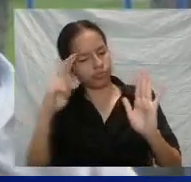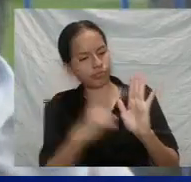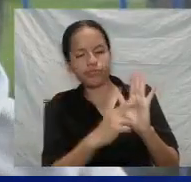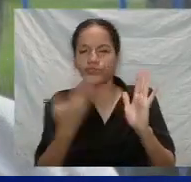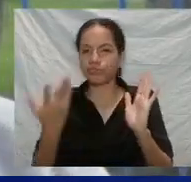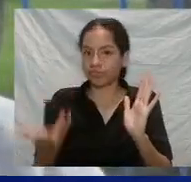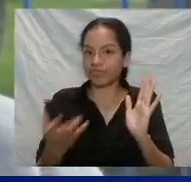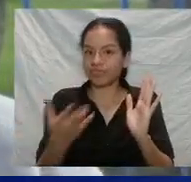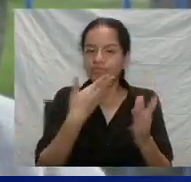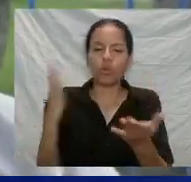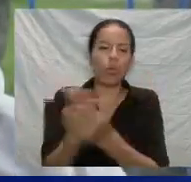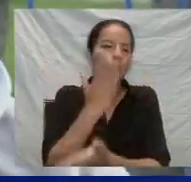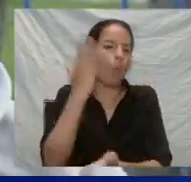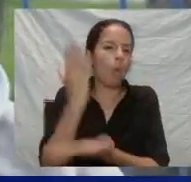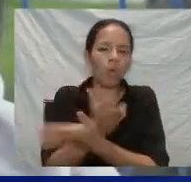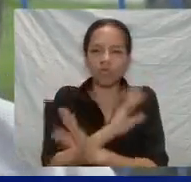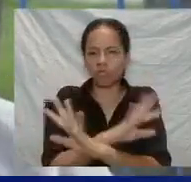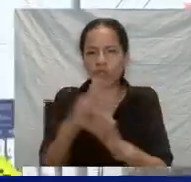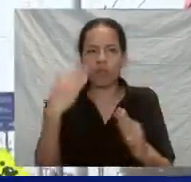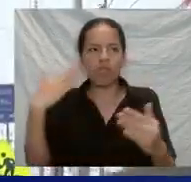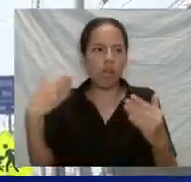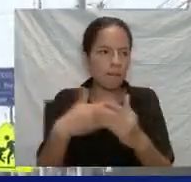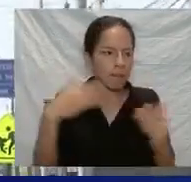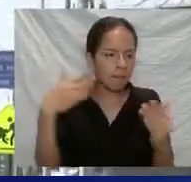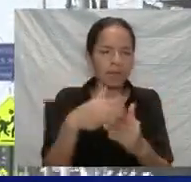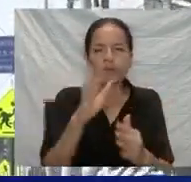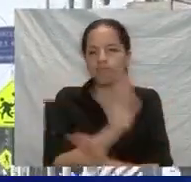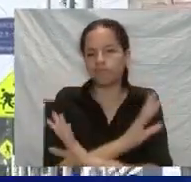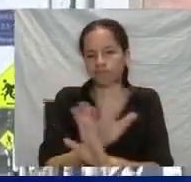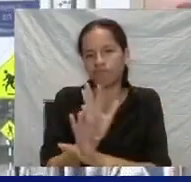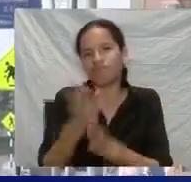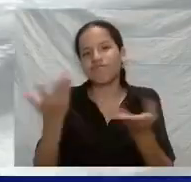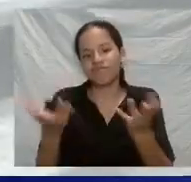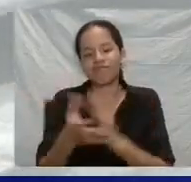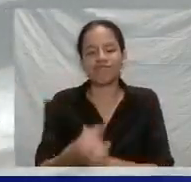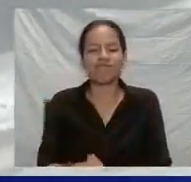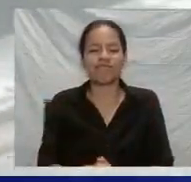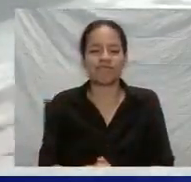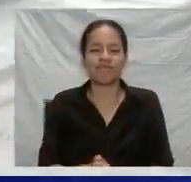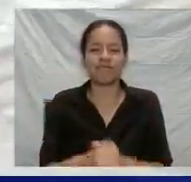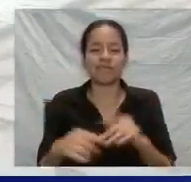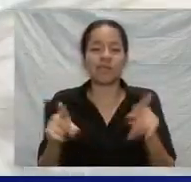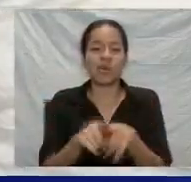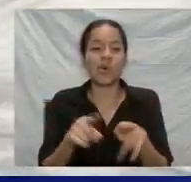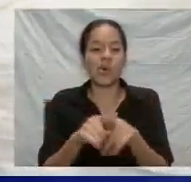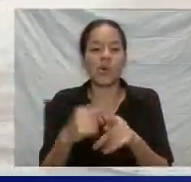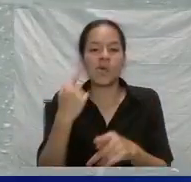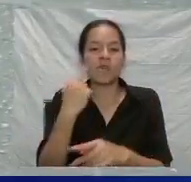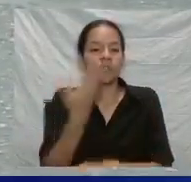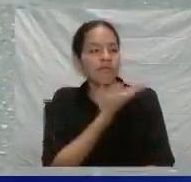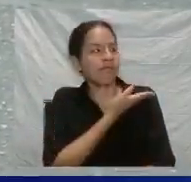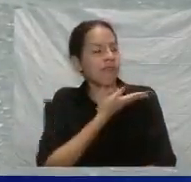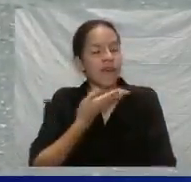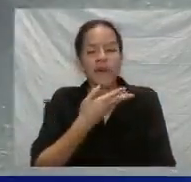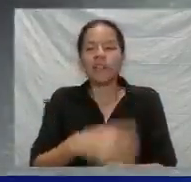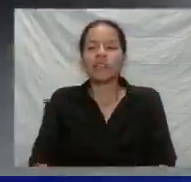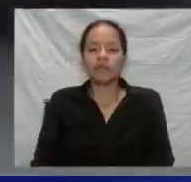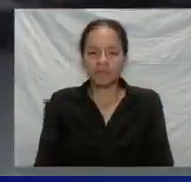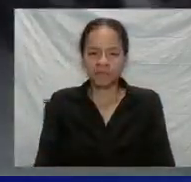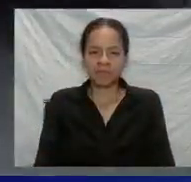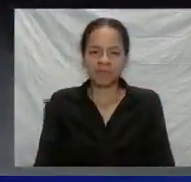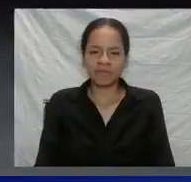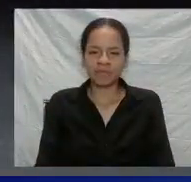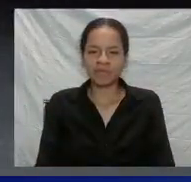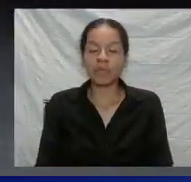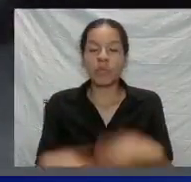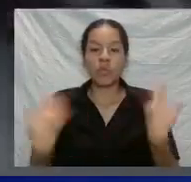muchas muchas accidentes mucho tráfico las labores concluyeron entre el pasaje brisol y la avenida dice la obra se encuentra con un 82